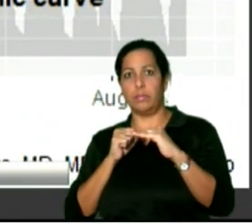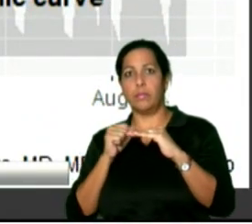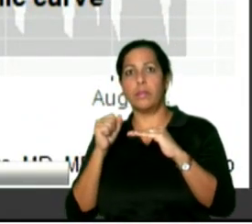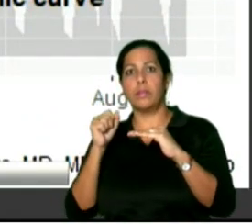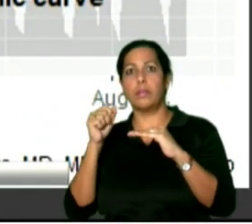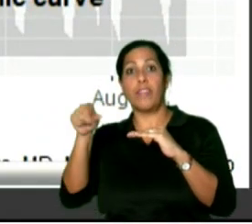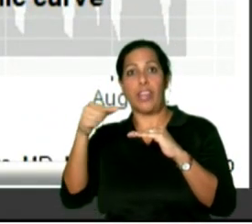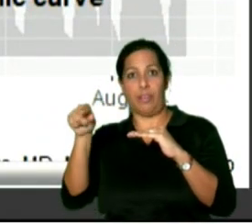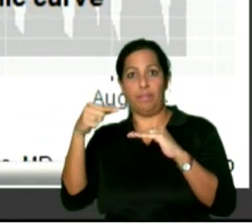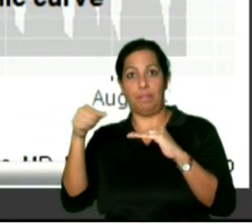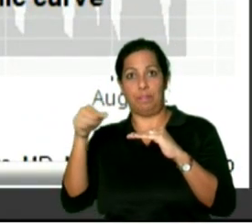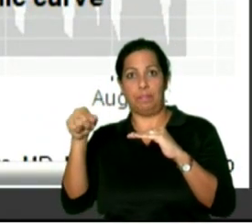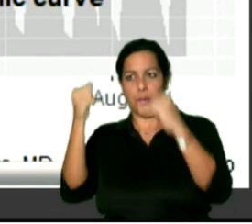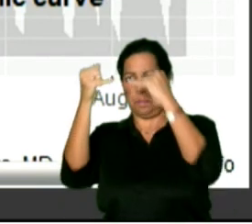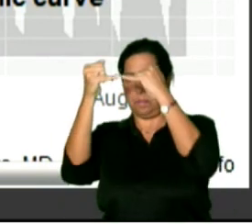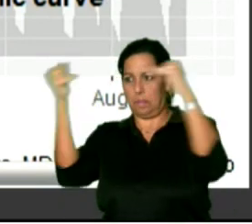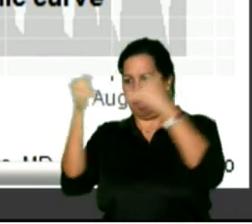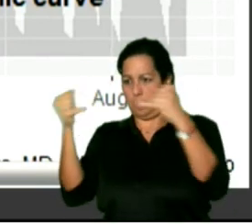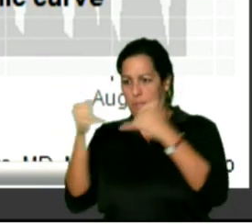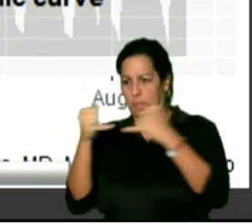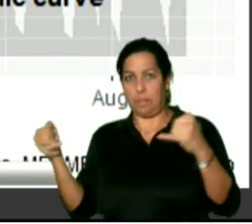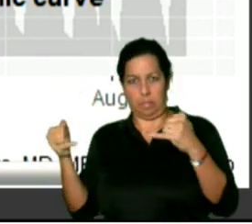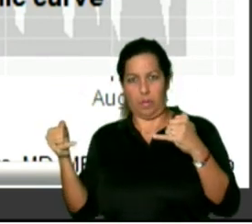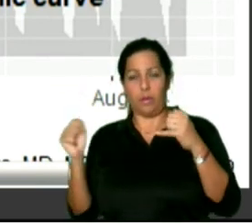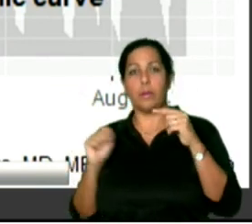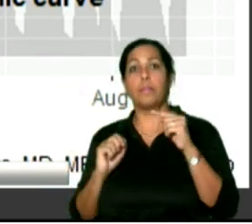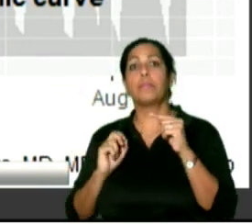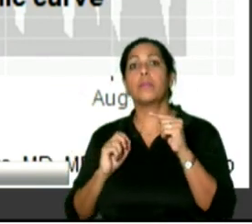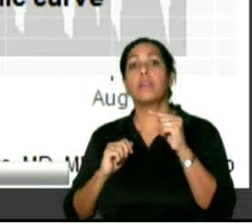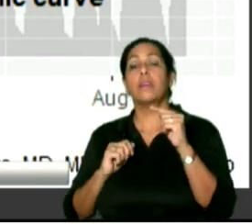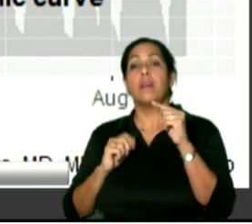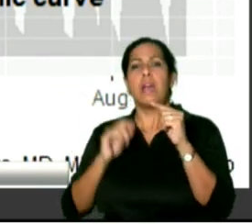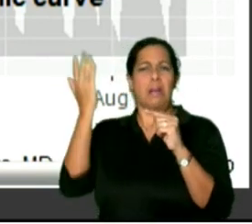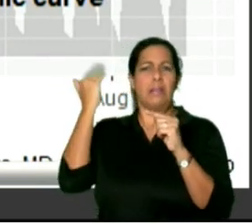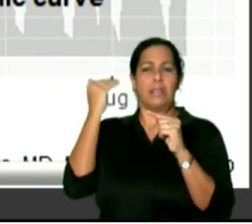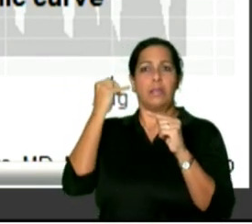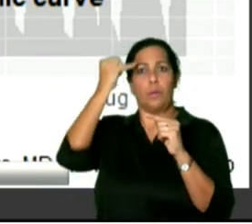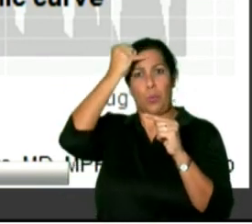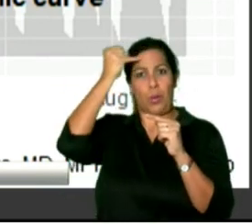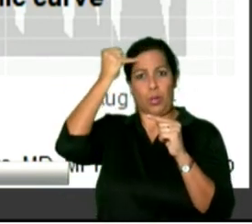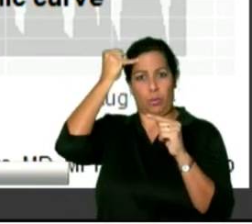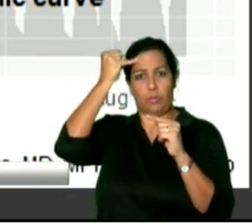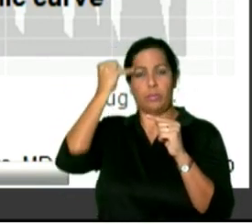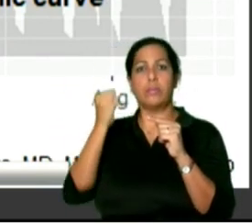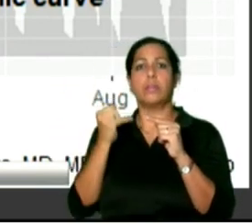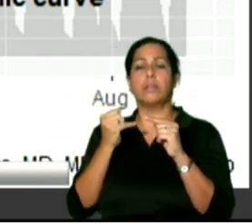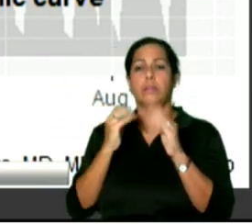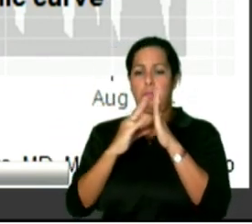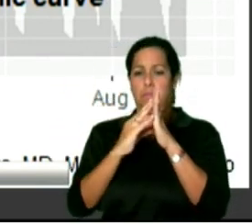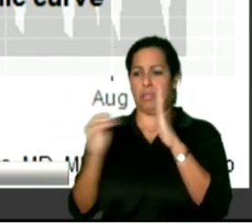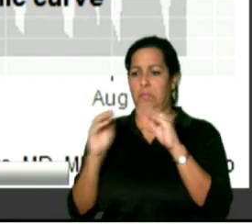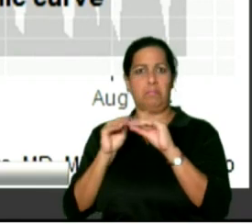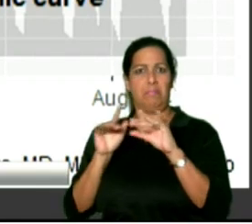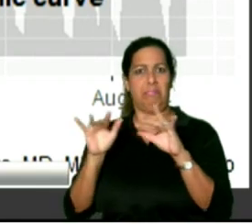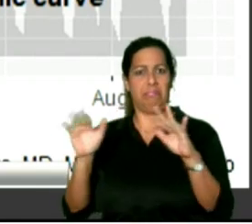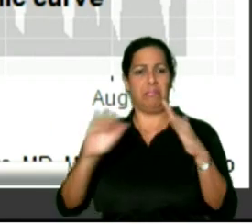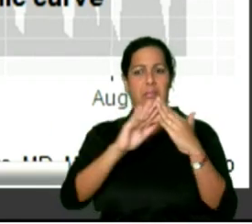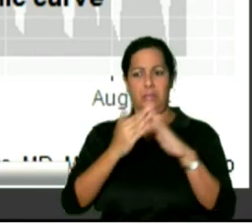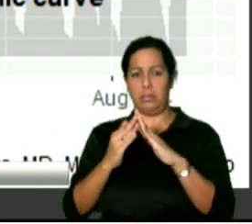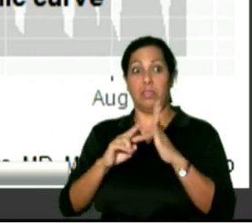julio estábamos en un nivel de transmisión comunitaria de alrededor de 1.5. Eso quiere decir que 2 personas íbamos a